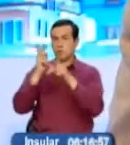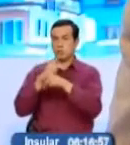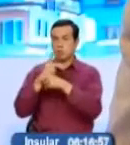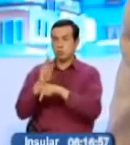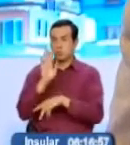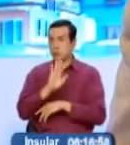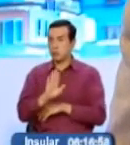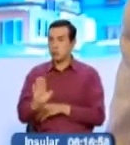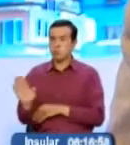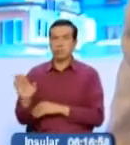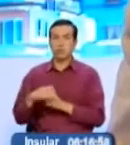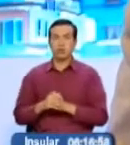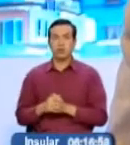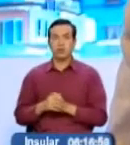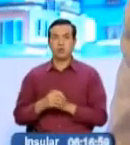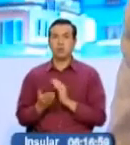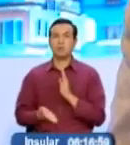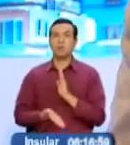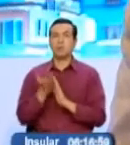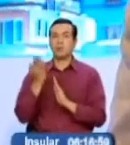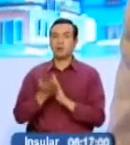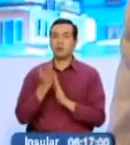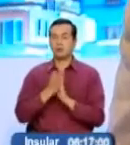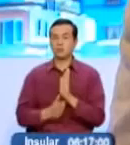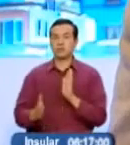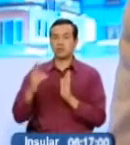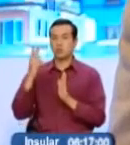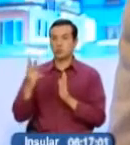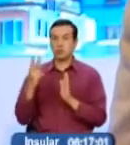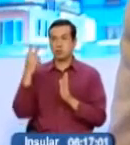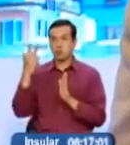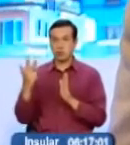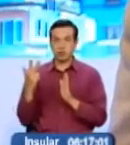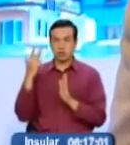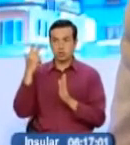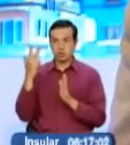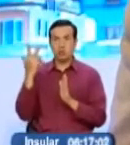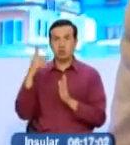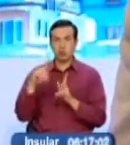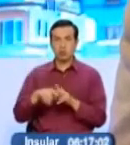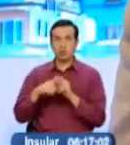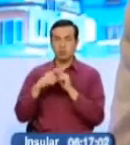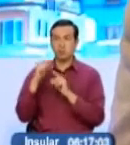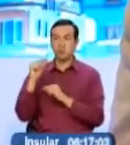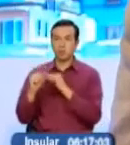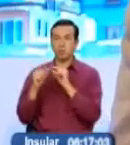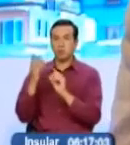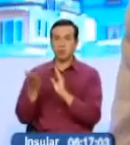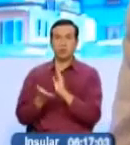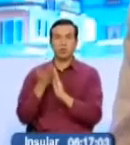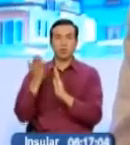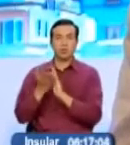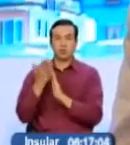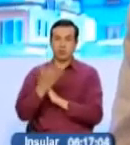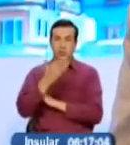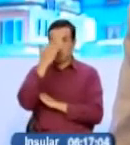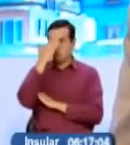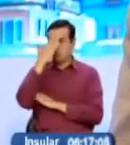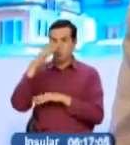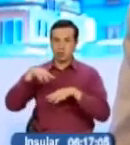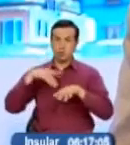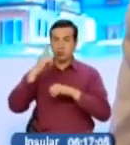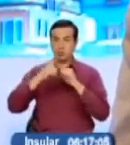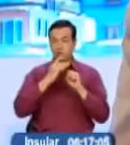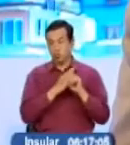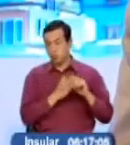productivo rinden frutos en un lapso de 2 o 3 años y ya están empezando a rendir esos frutos por la dinámica que hubo en el